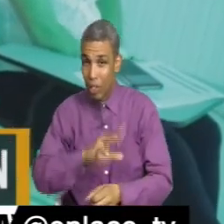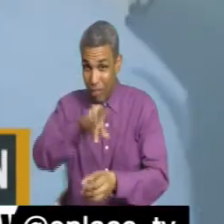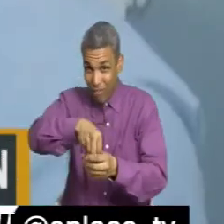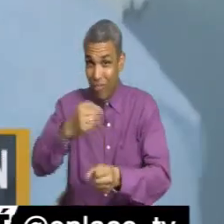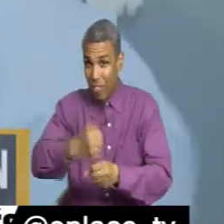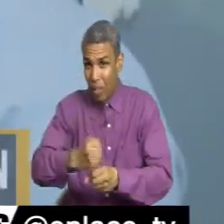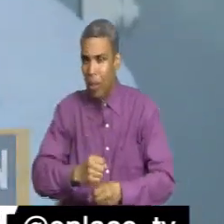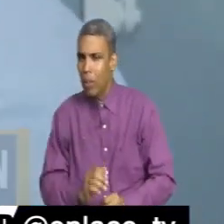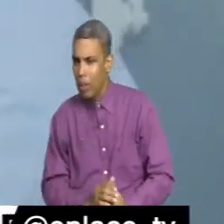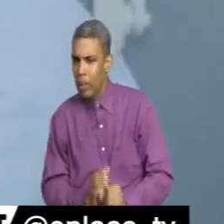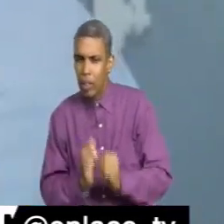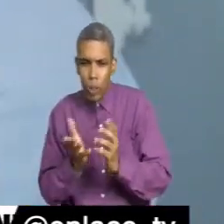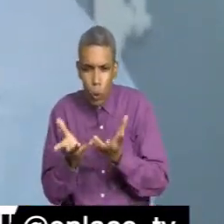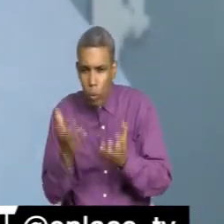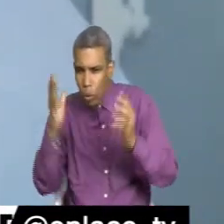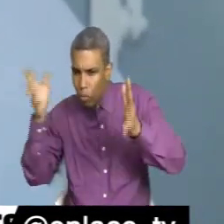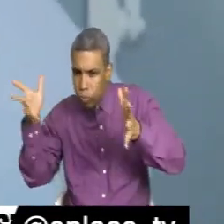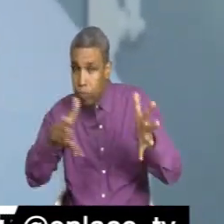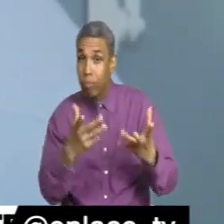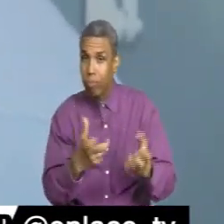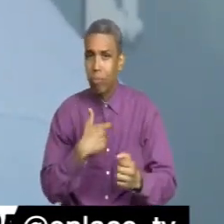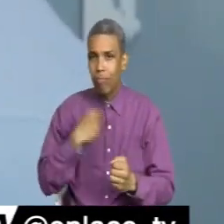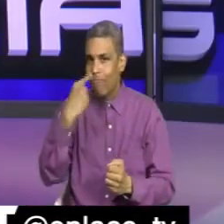su equipo de trabajo.